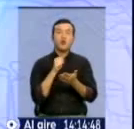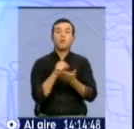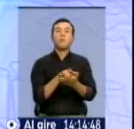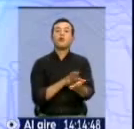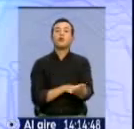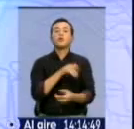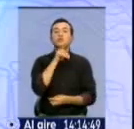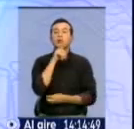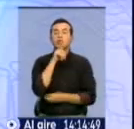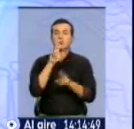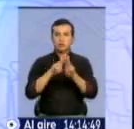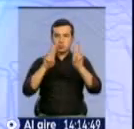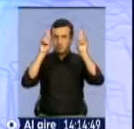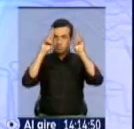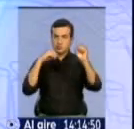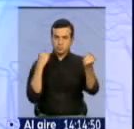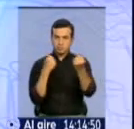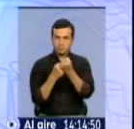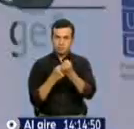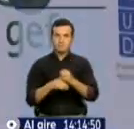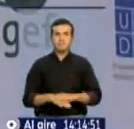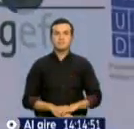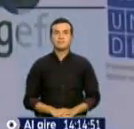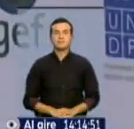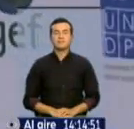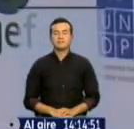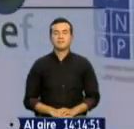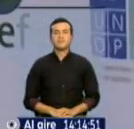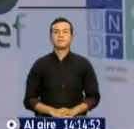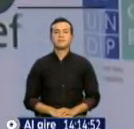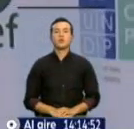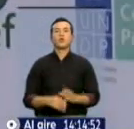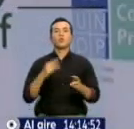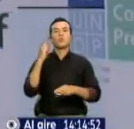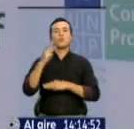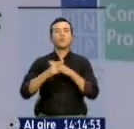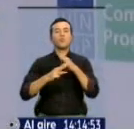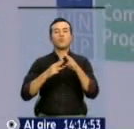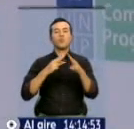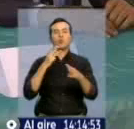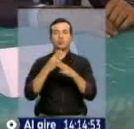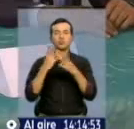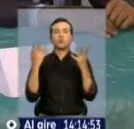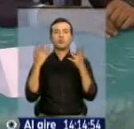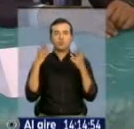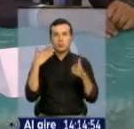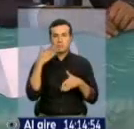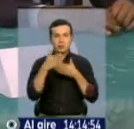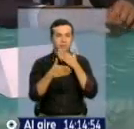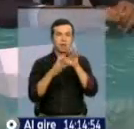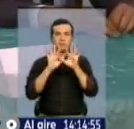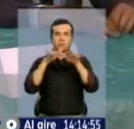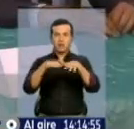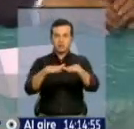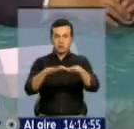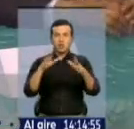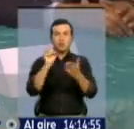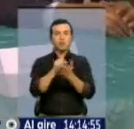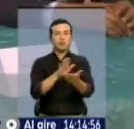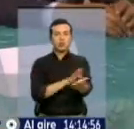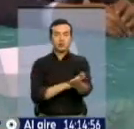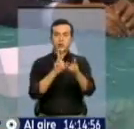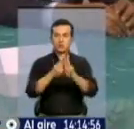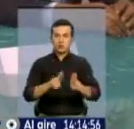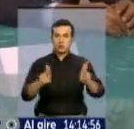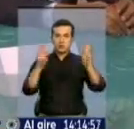financiado por las Naciones Unidas. Cadenas Mundiales Sostenibles de Suministro de Productos del Mar es la denominación del proyecto de las